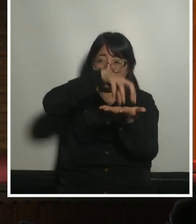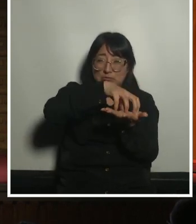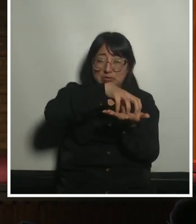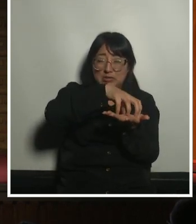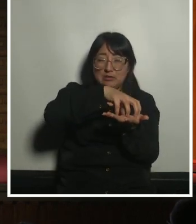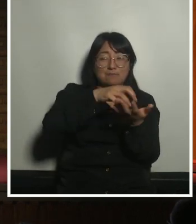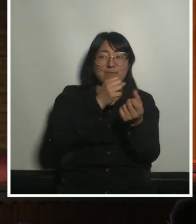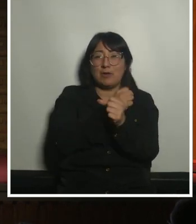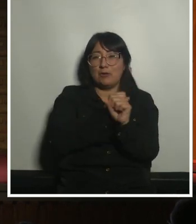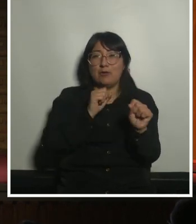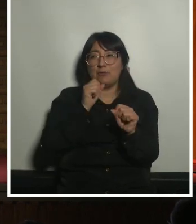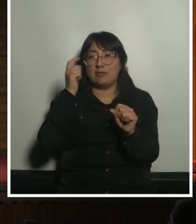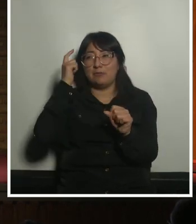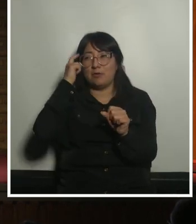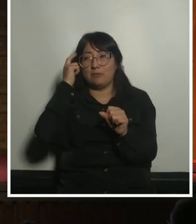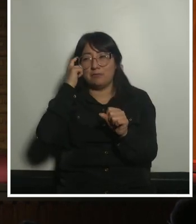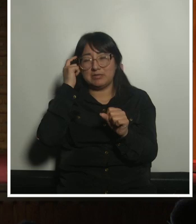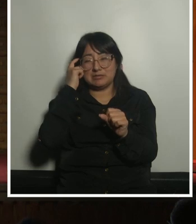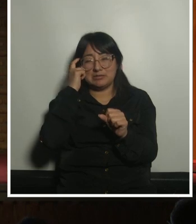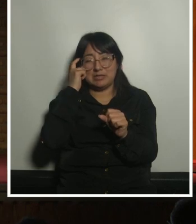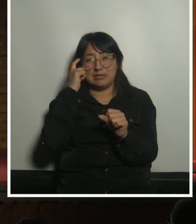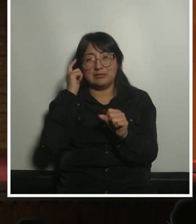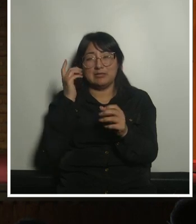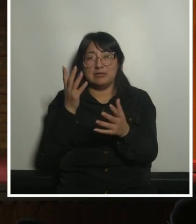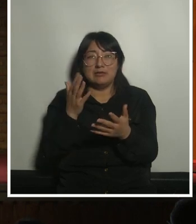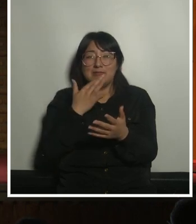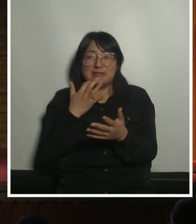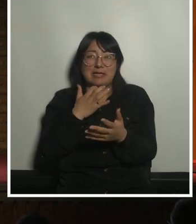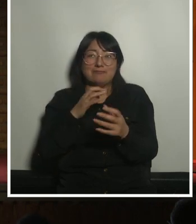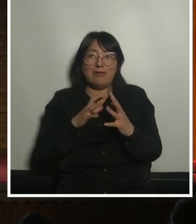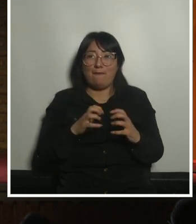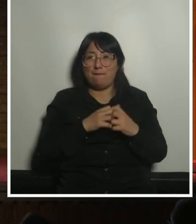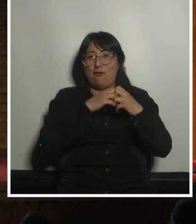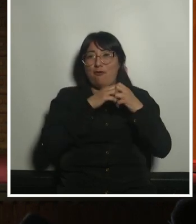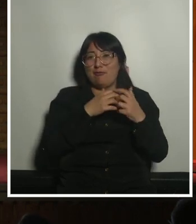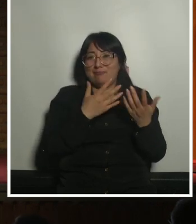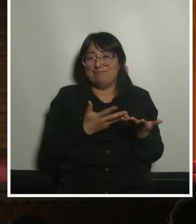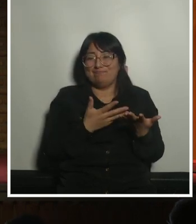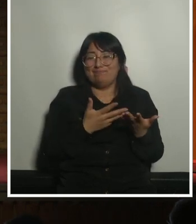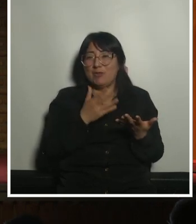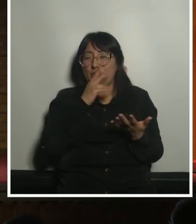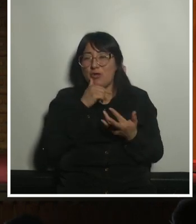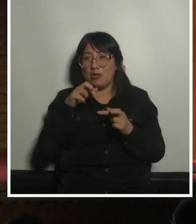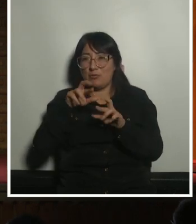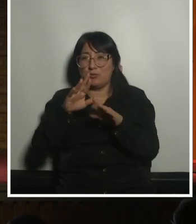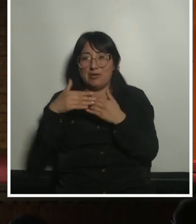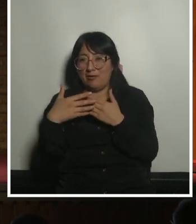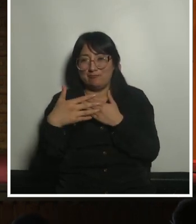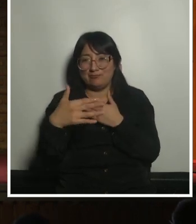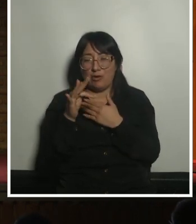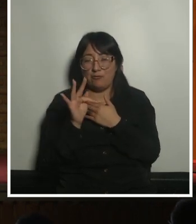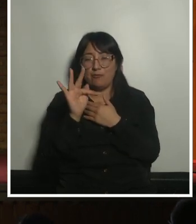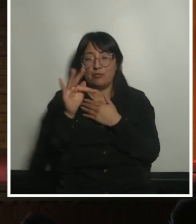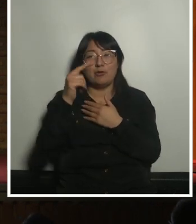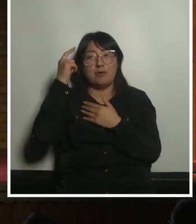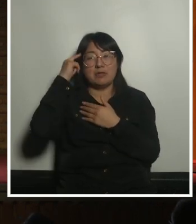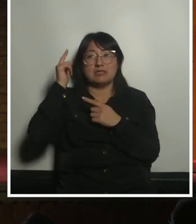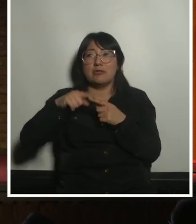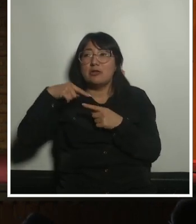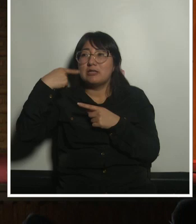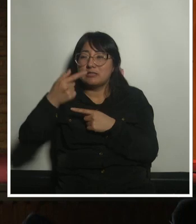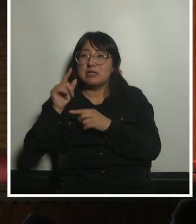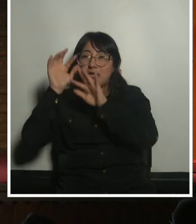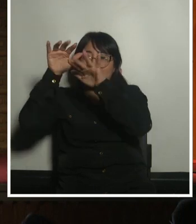no podemos pensar que vamos a tener otra oportunidad más adelante, ¿cierto? No, esperando el siguiente tsunami, el